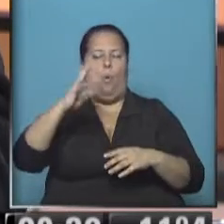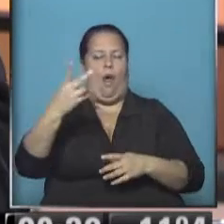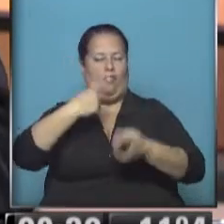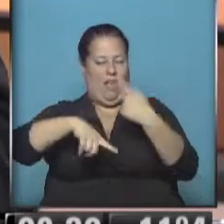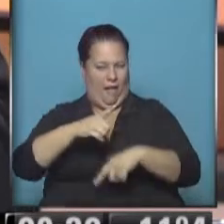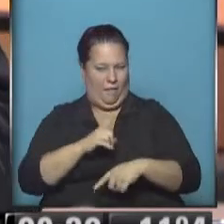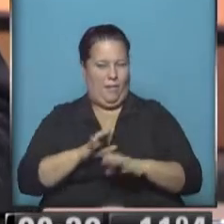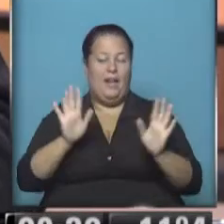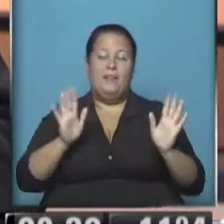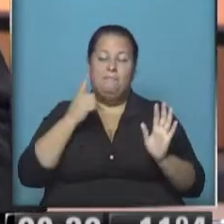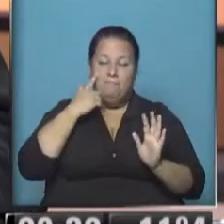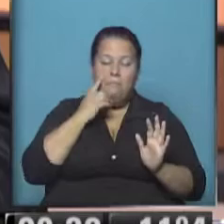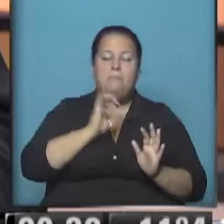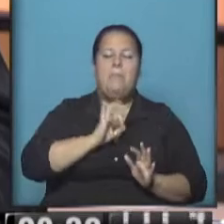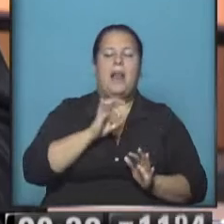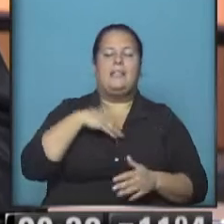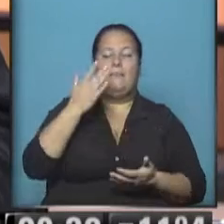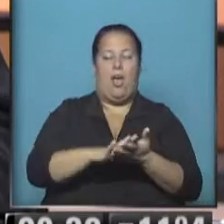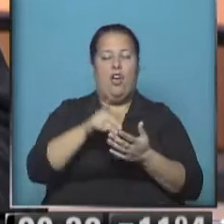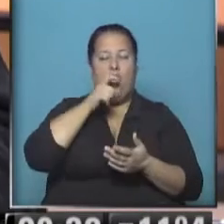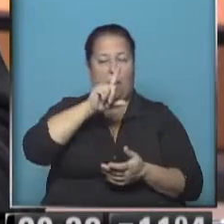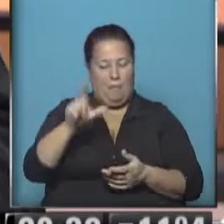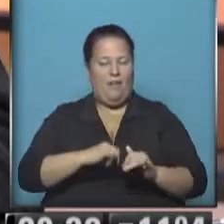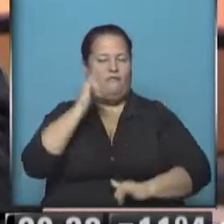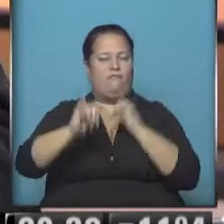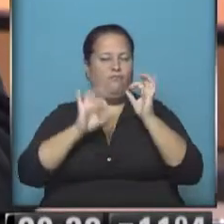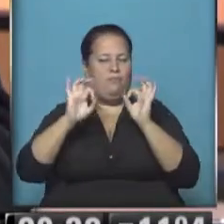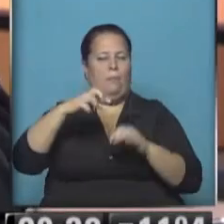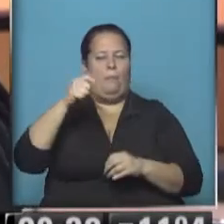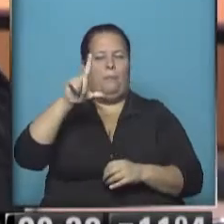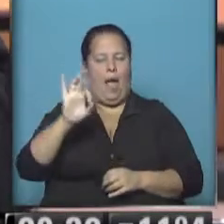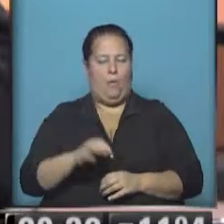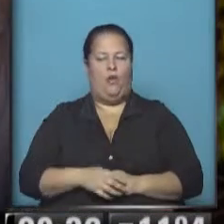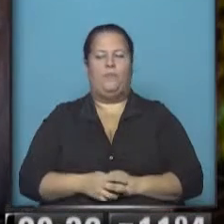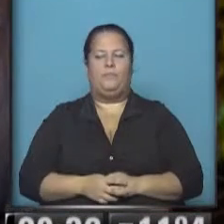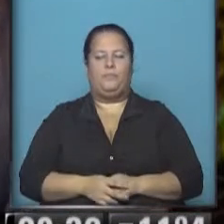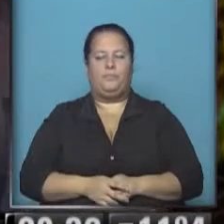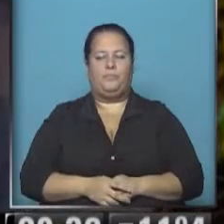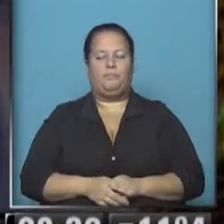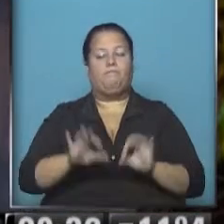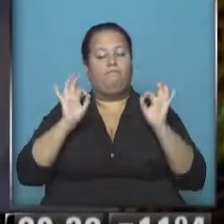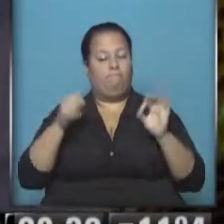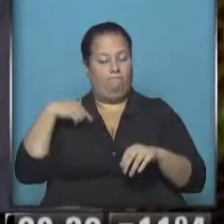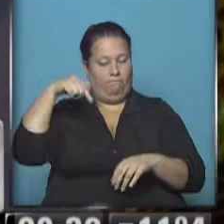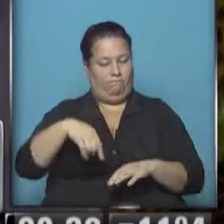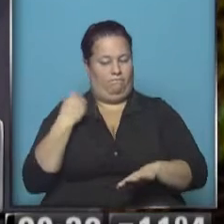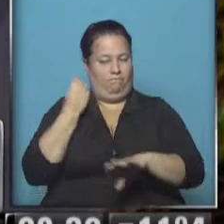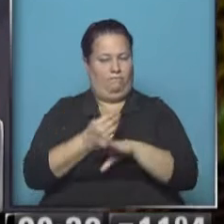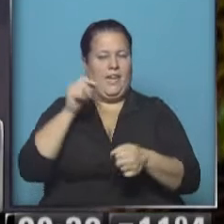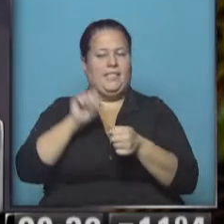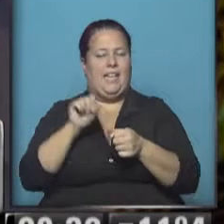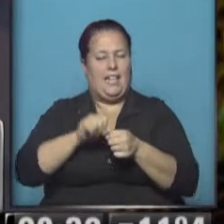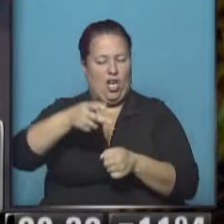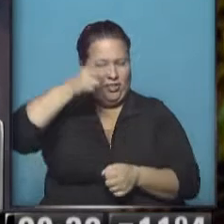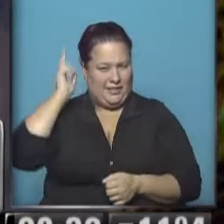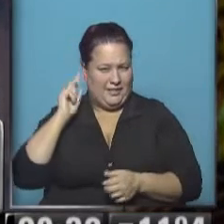cambio pero si les parece para saber más de la copa américa vemos el informe nuestro compañero pablo divorcio ya estamos aquí instalados en santiago de